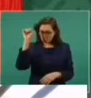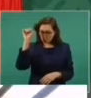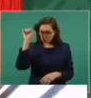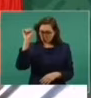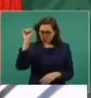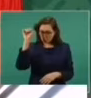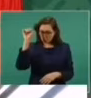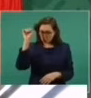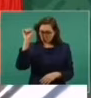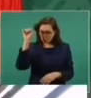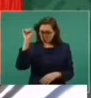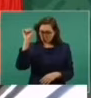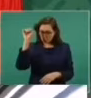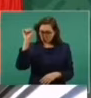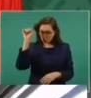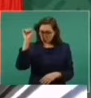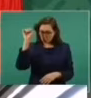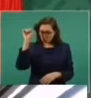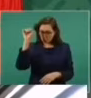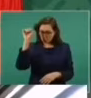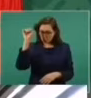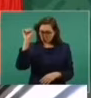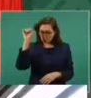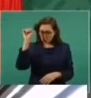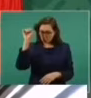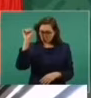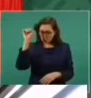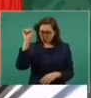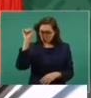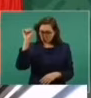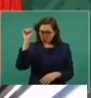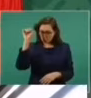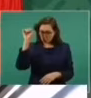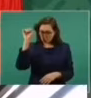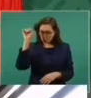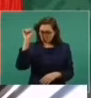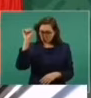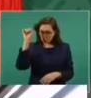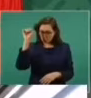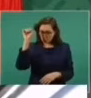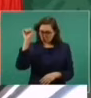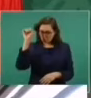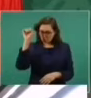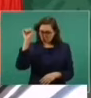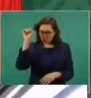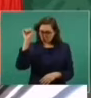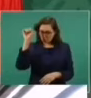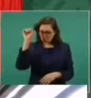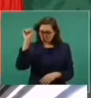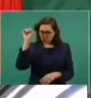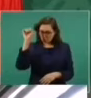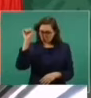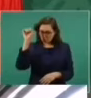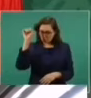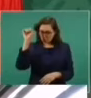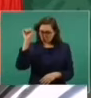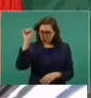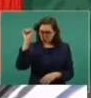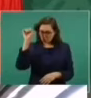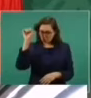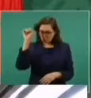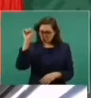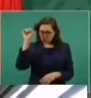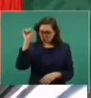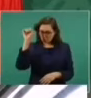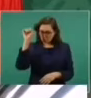necesitamos hacer historia de cómo fue que empezaron a asesorar a los trabajadores para salir de este embrollo, ¿sí? De